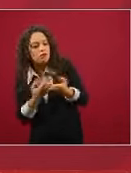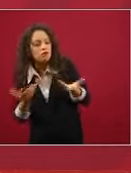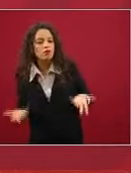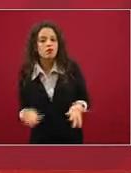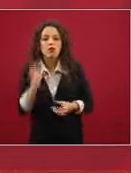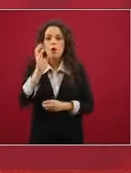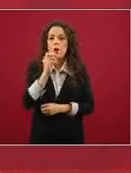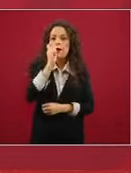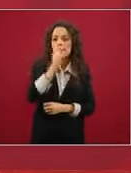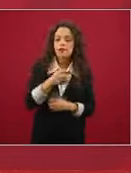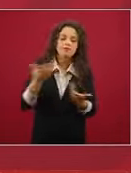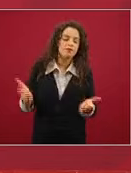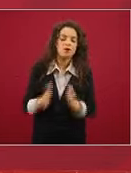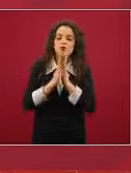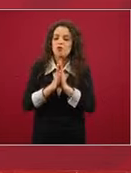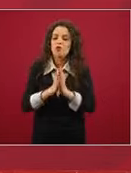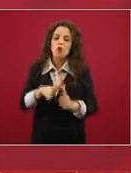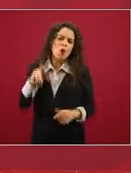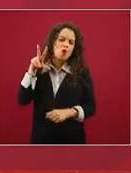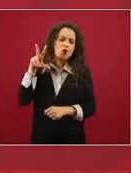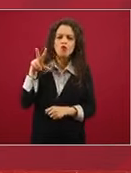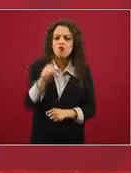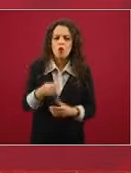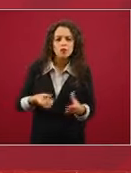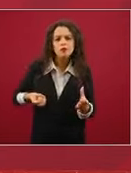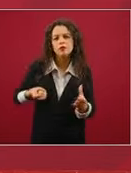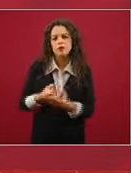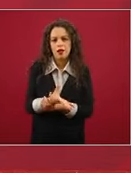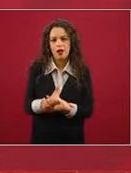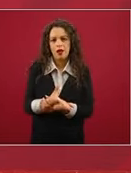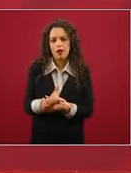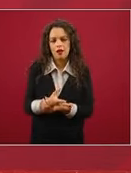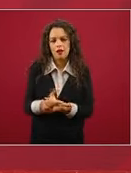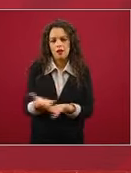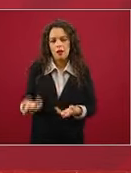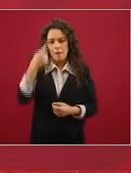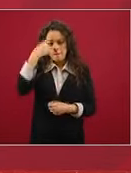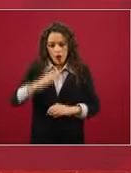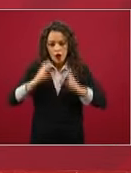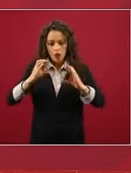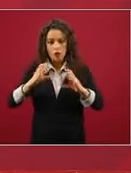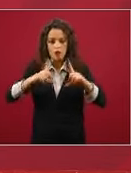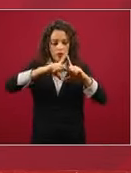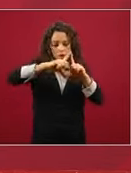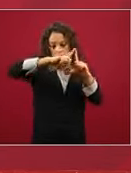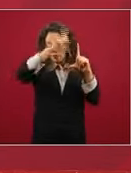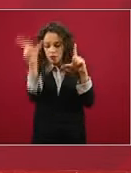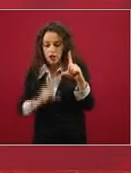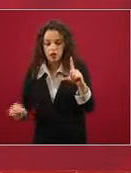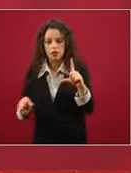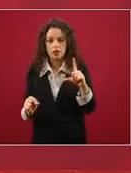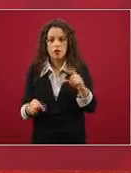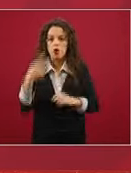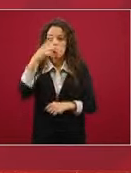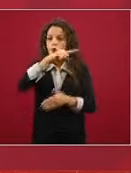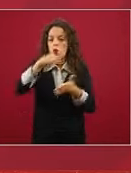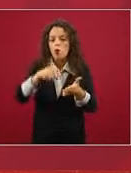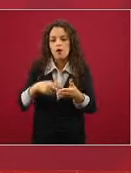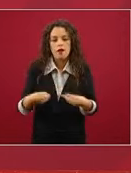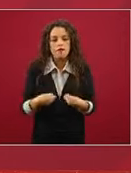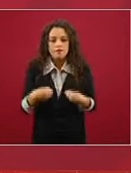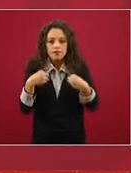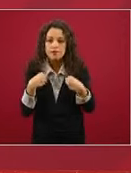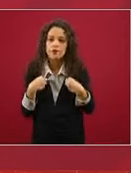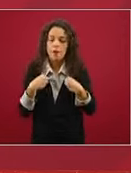de su comunidad, por el bien del país. Por favor no lo haga. Espere un poquito. Ya en algunos estados, como